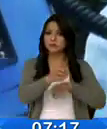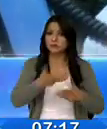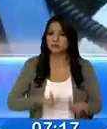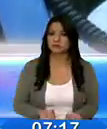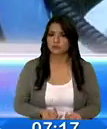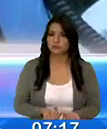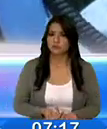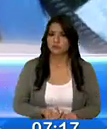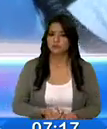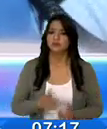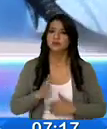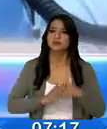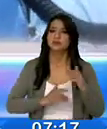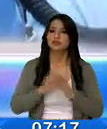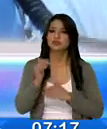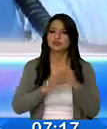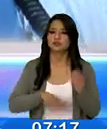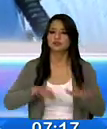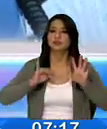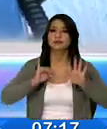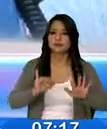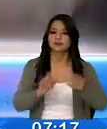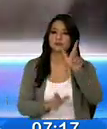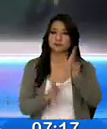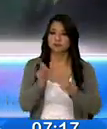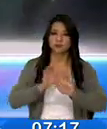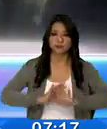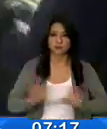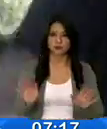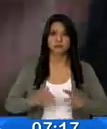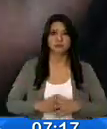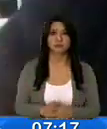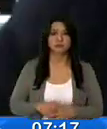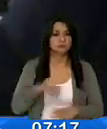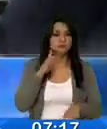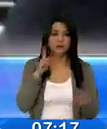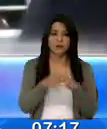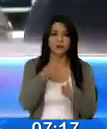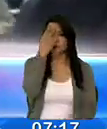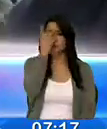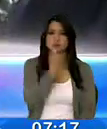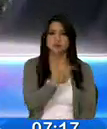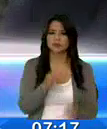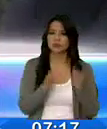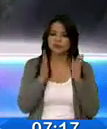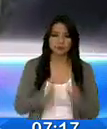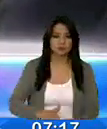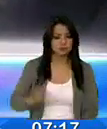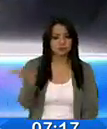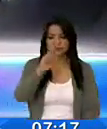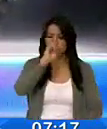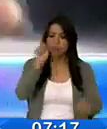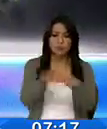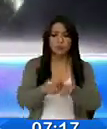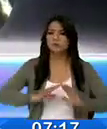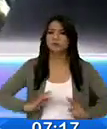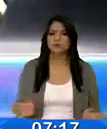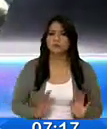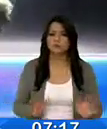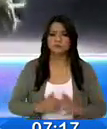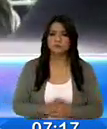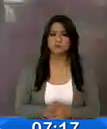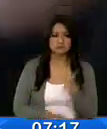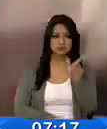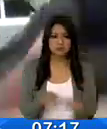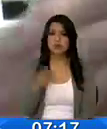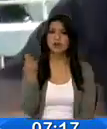determinado la inocencia de 6 personas. Inconformes por la resolución que han dado los jueces, por el motivo que hay